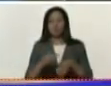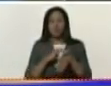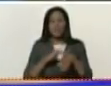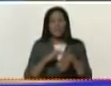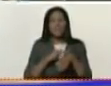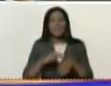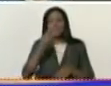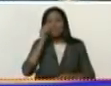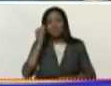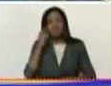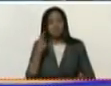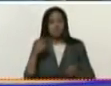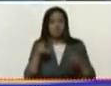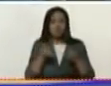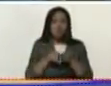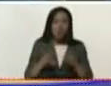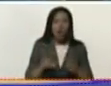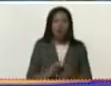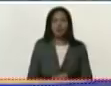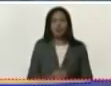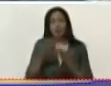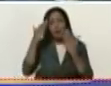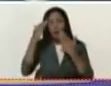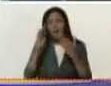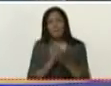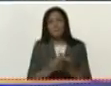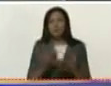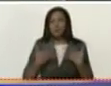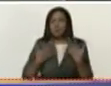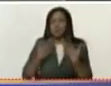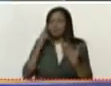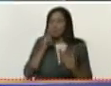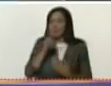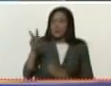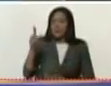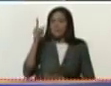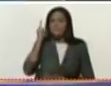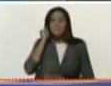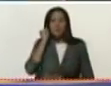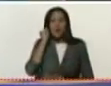ministras, compañeras ministras, me alegra ver tantas ministras aquí,